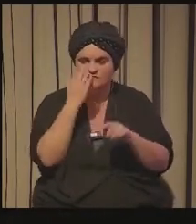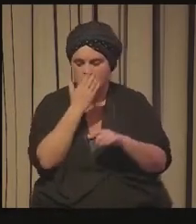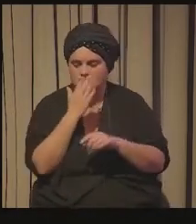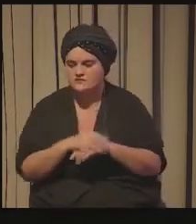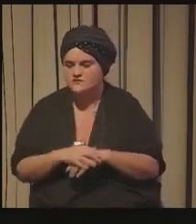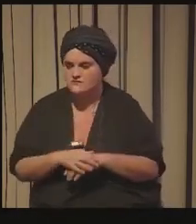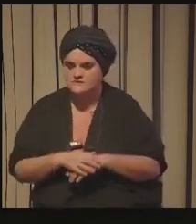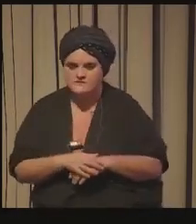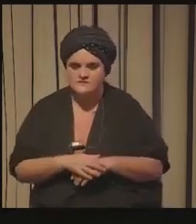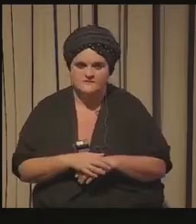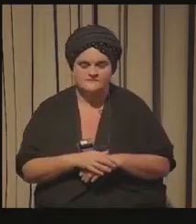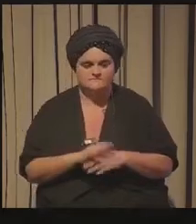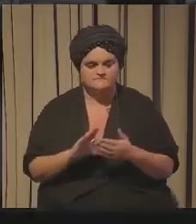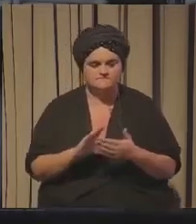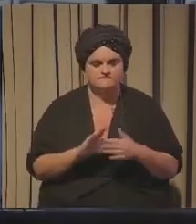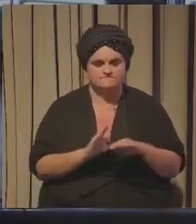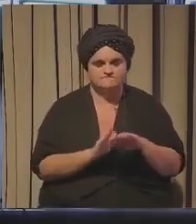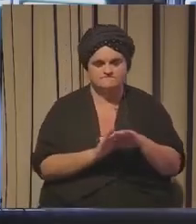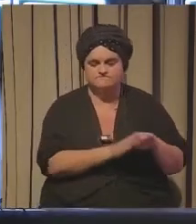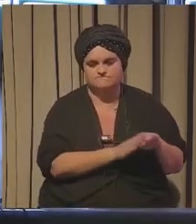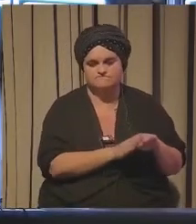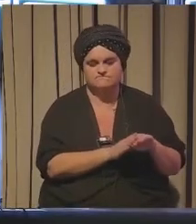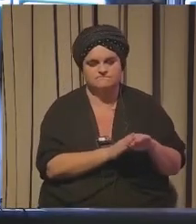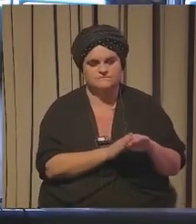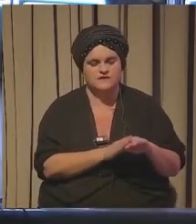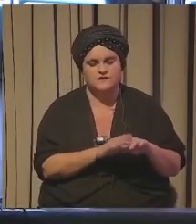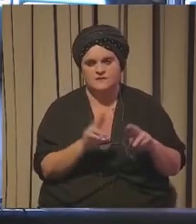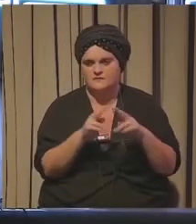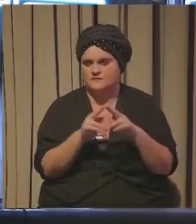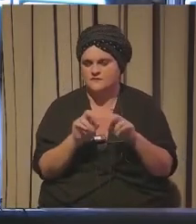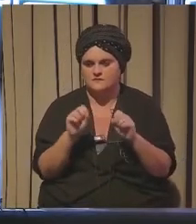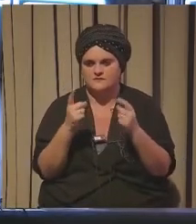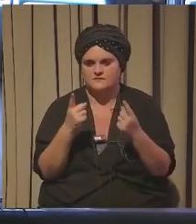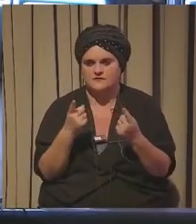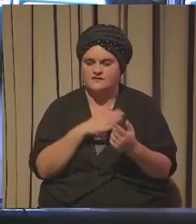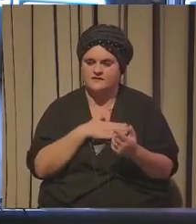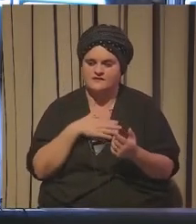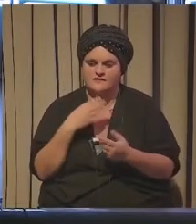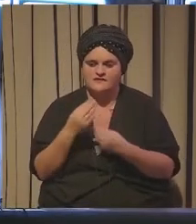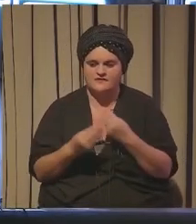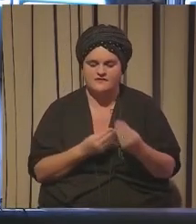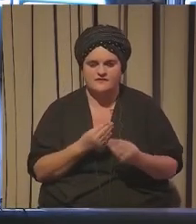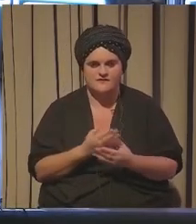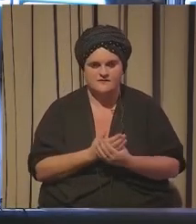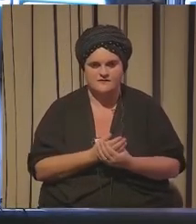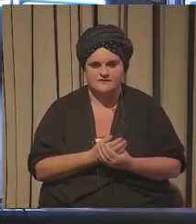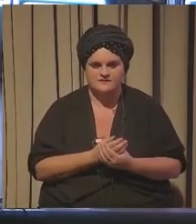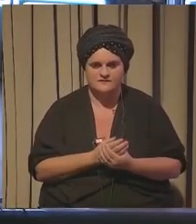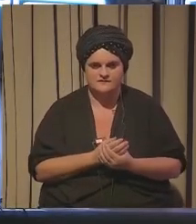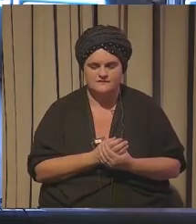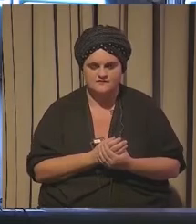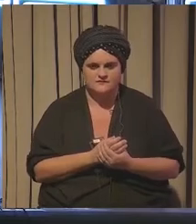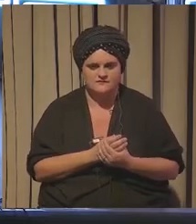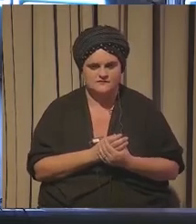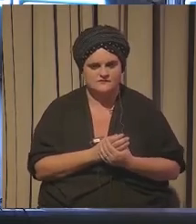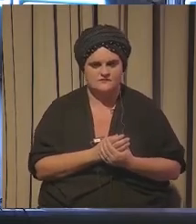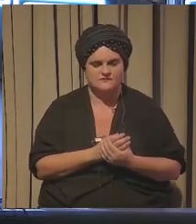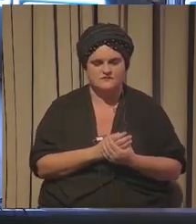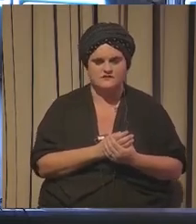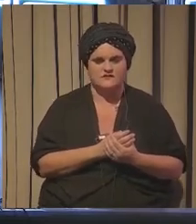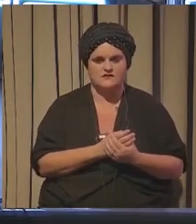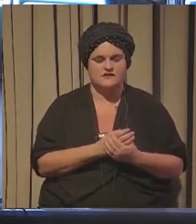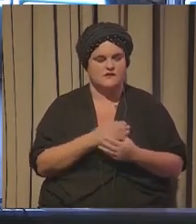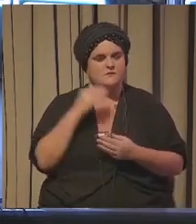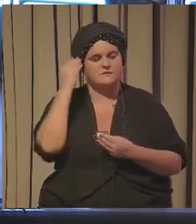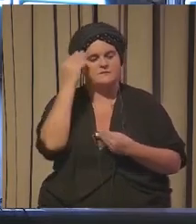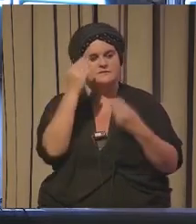todavía no. Bueno, y de hecho, la primera pregunta que yo quería plantearte es la siguiente. ¿Por qué es tan difícil introducir este tipo